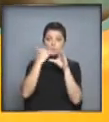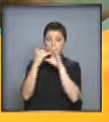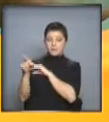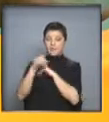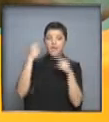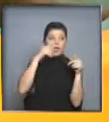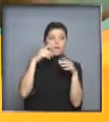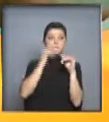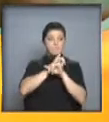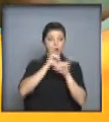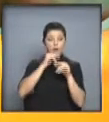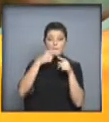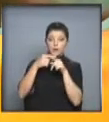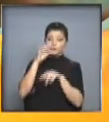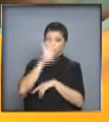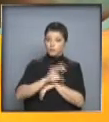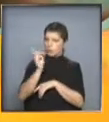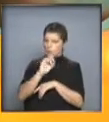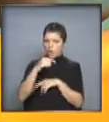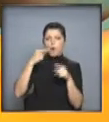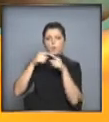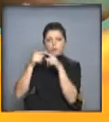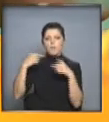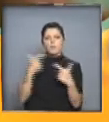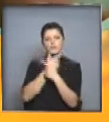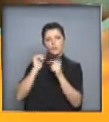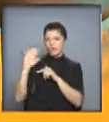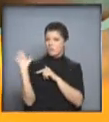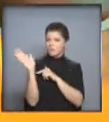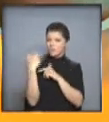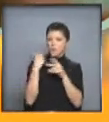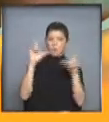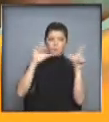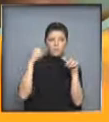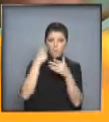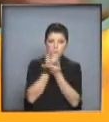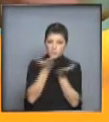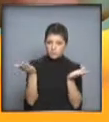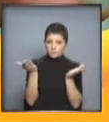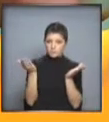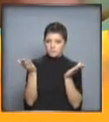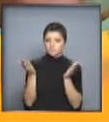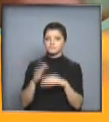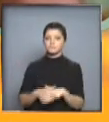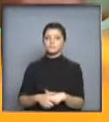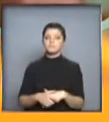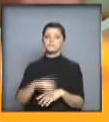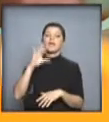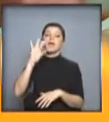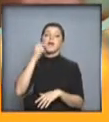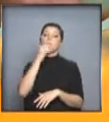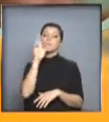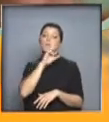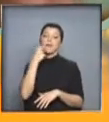programas políticos, sino en programas de espectáculo, programas de todo tipo. No, pero para eso es algo malo, que la política está presente en los medios. Los mismos medios es algo de malo.